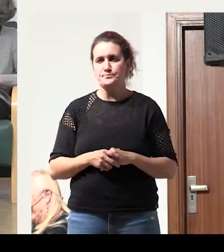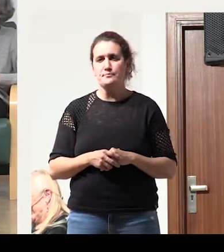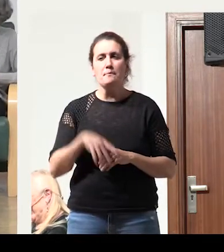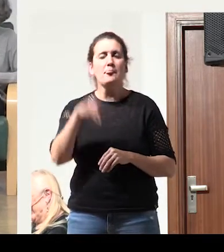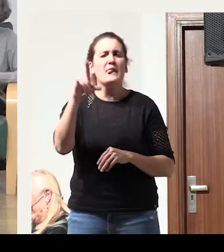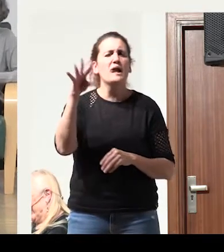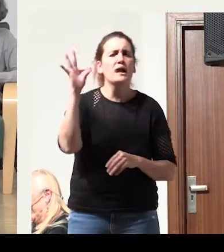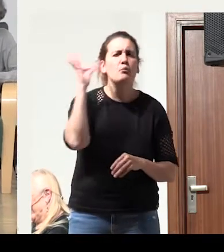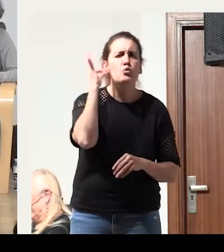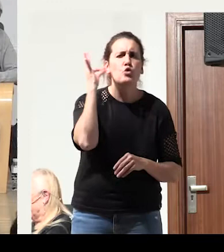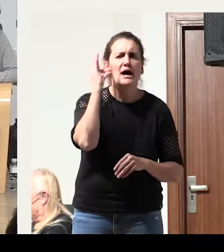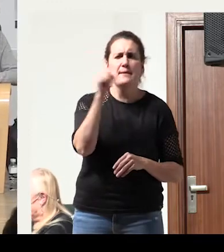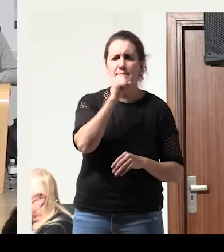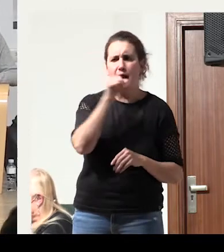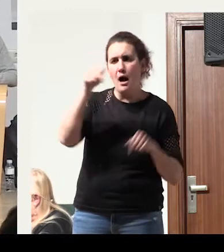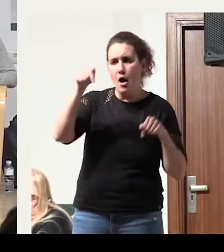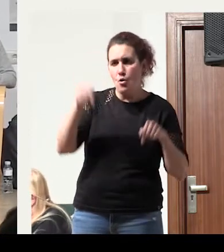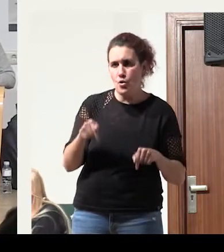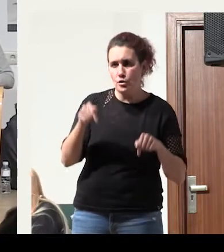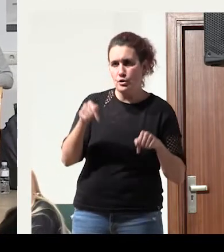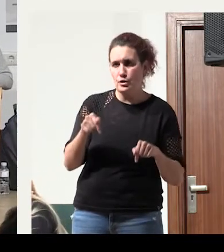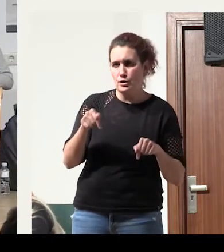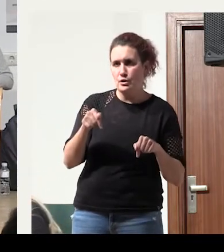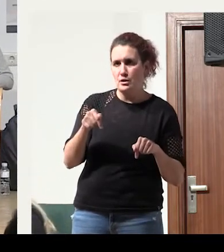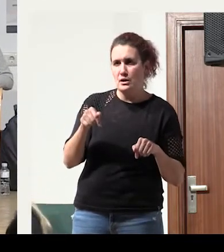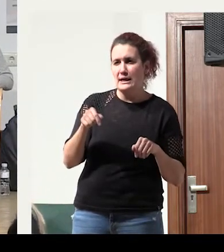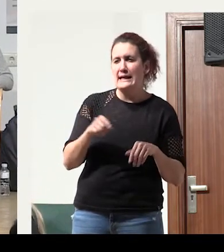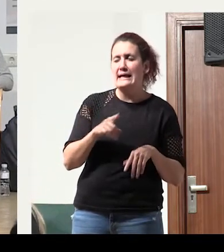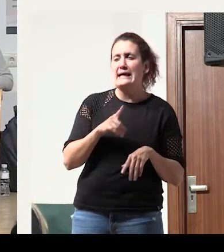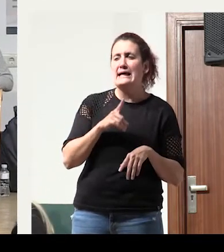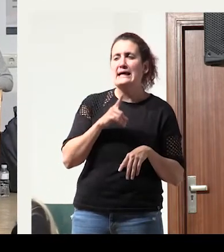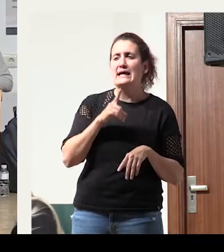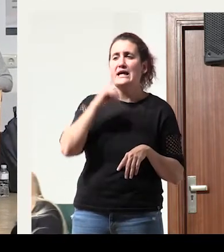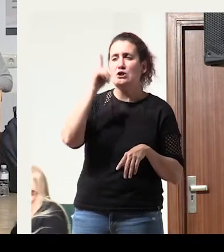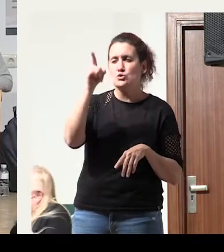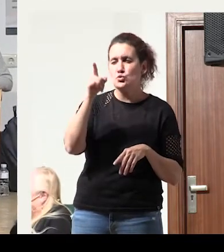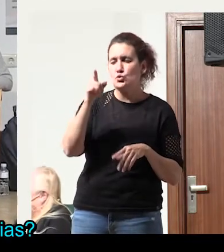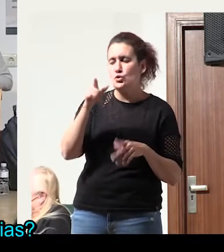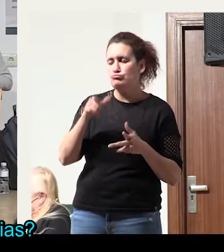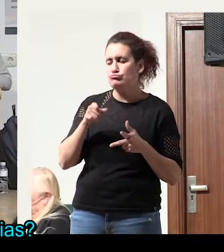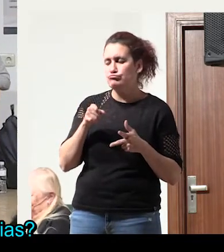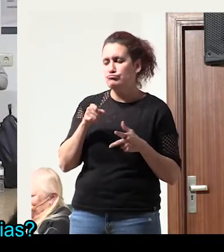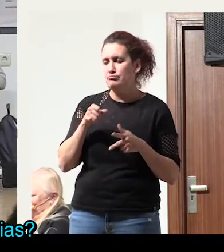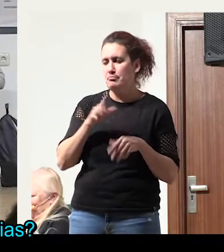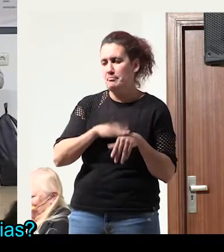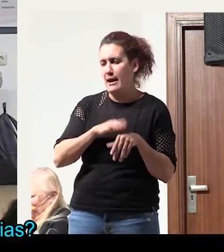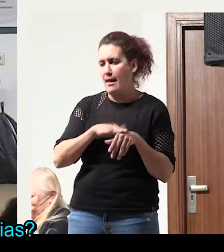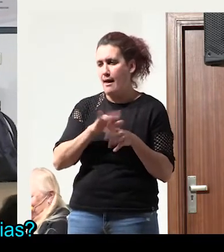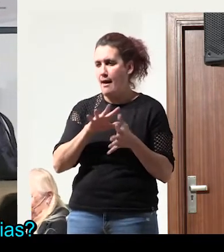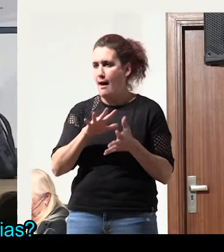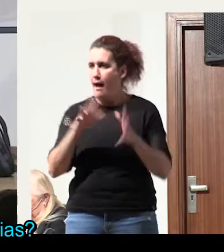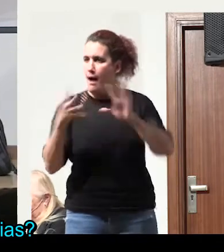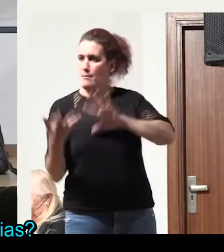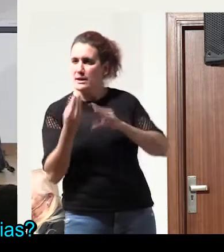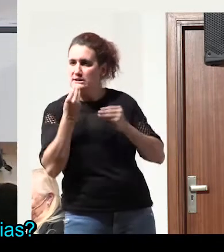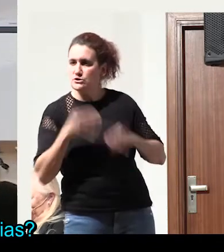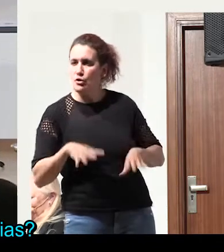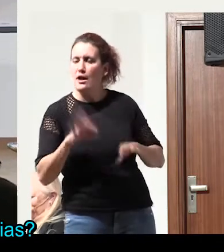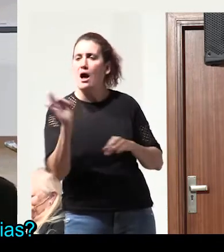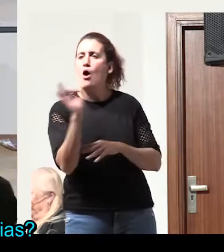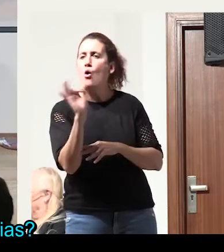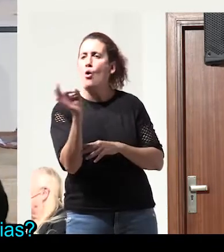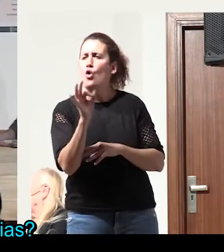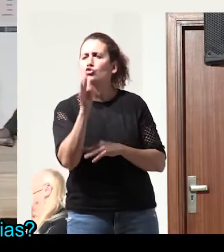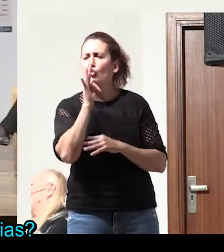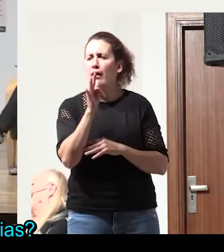hoy es uno de los sujetos de cambio de la historia o está sujeta todavía a